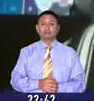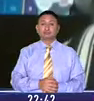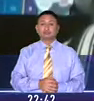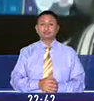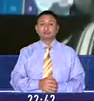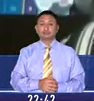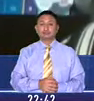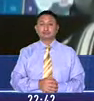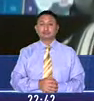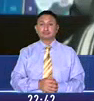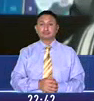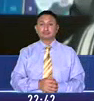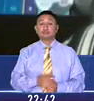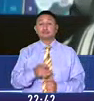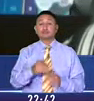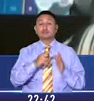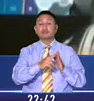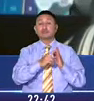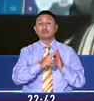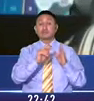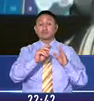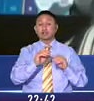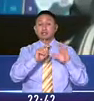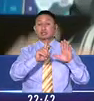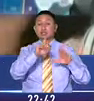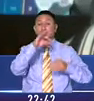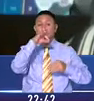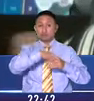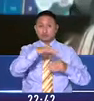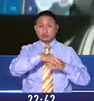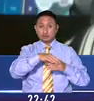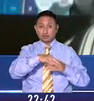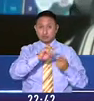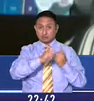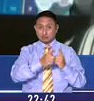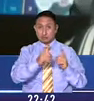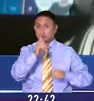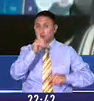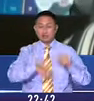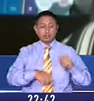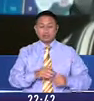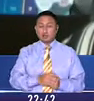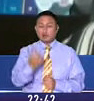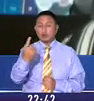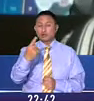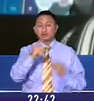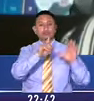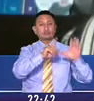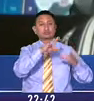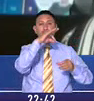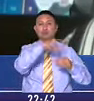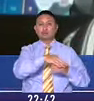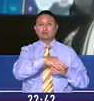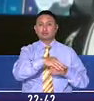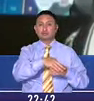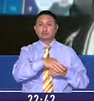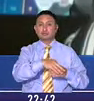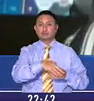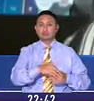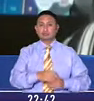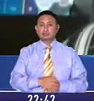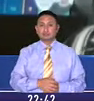digamos, el requisito de que existan los 6 votos para poder decidir. No existe manera de salirnos